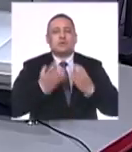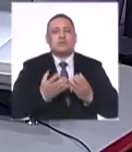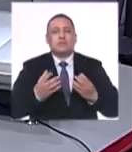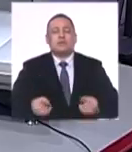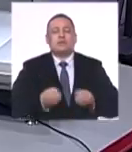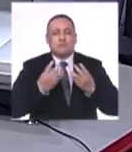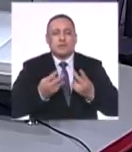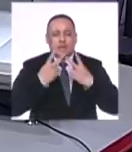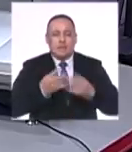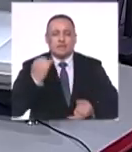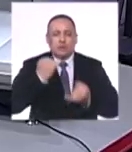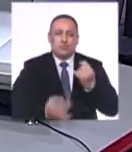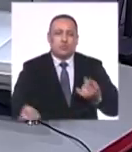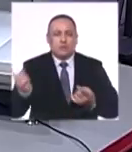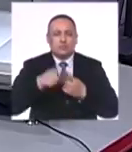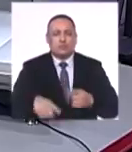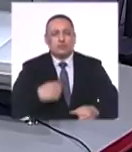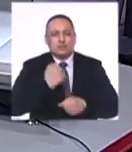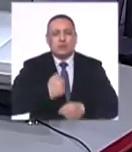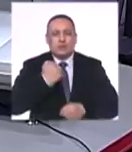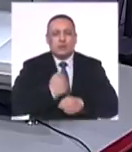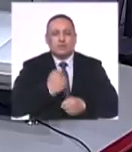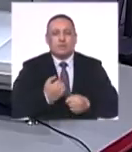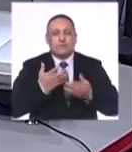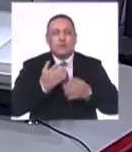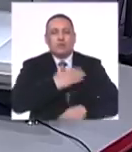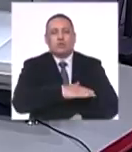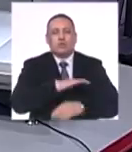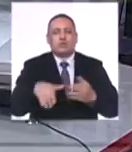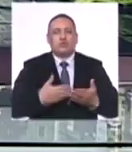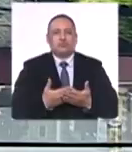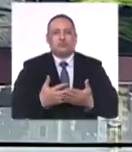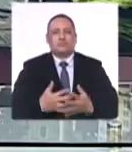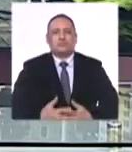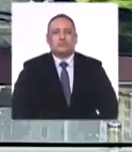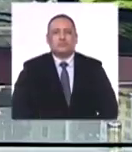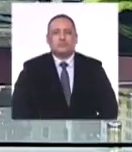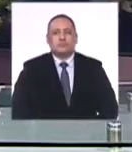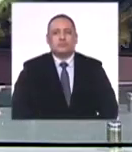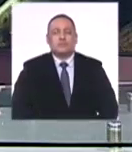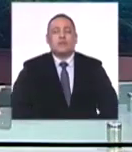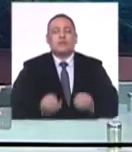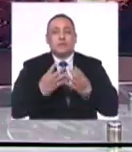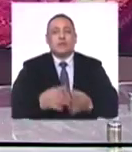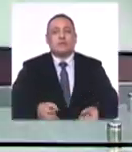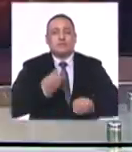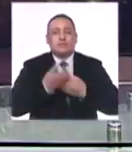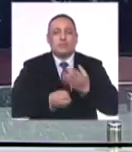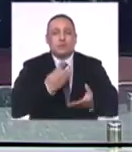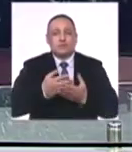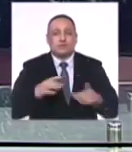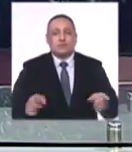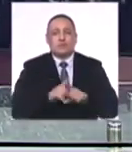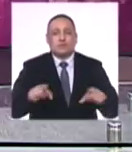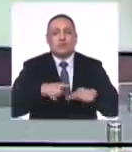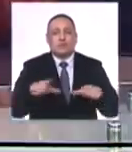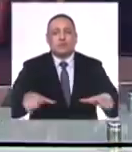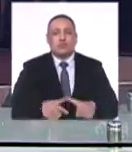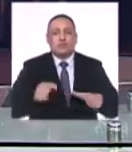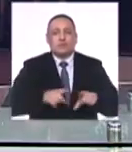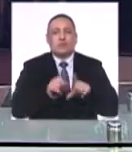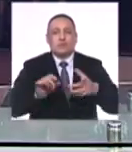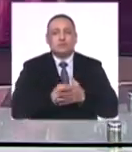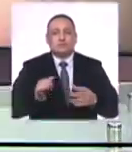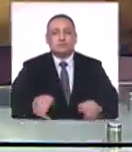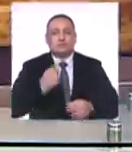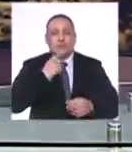es que hasta el último día de gestión estaremos trabajando por la población. Bien, información desde el distrito de Xupluy